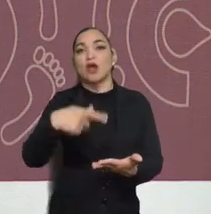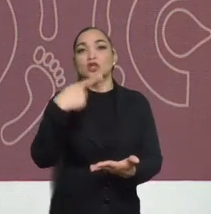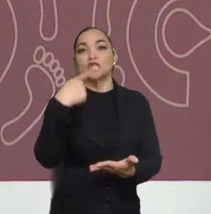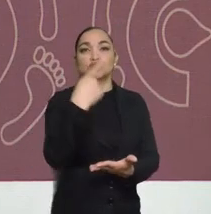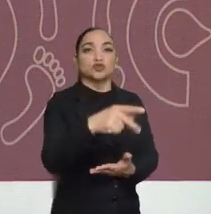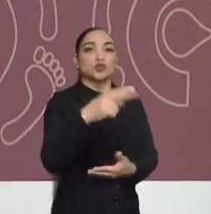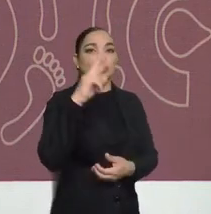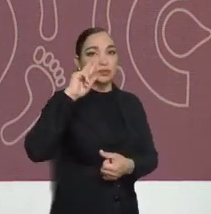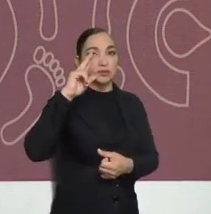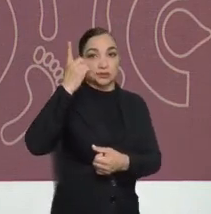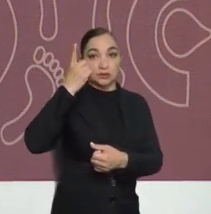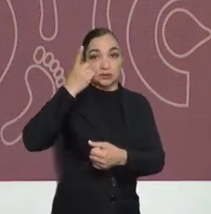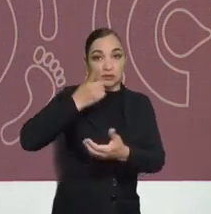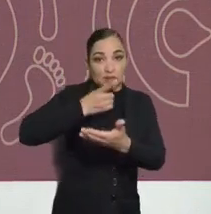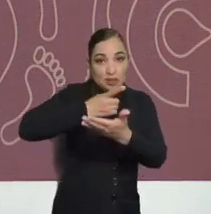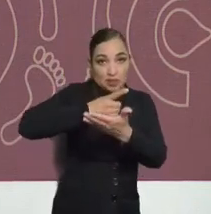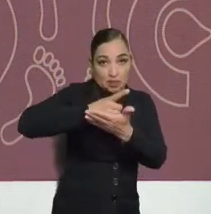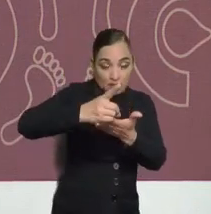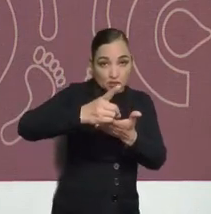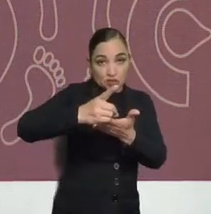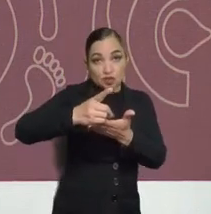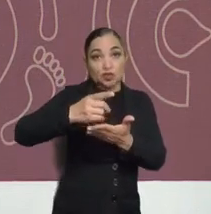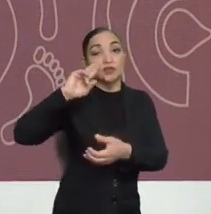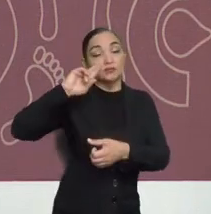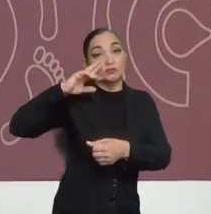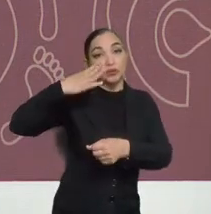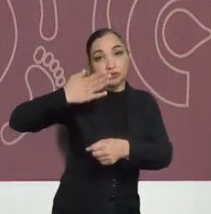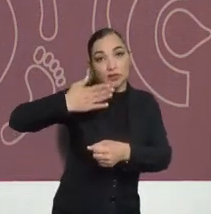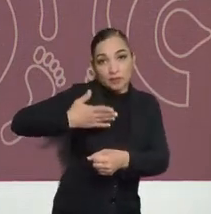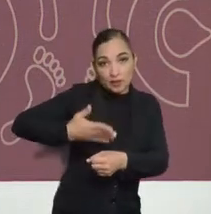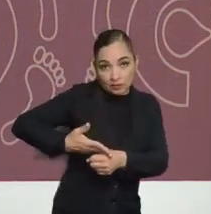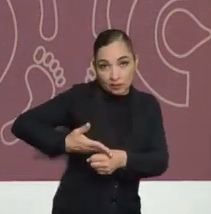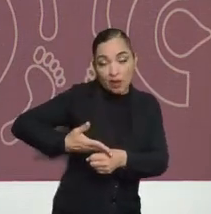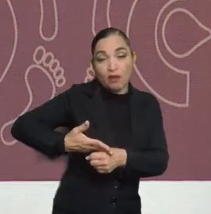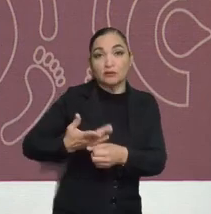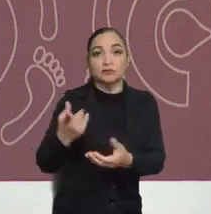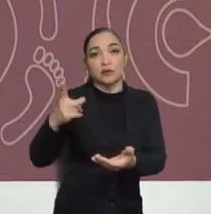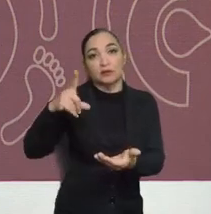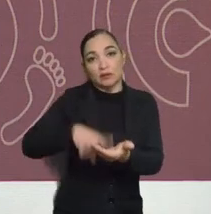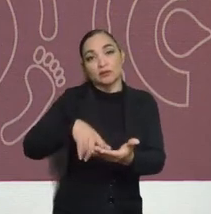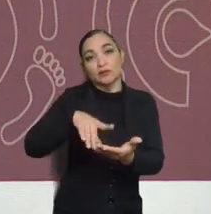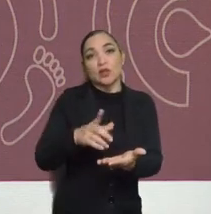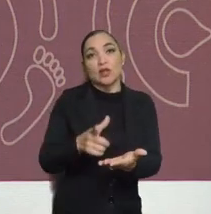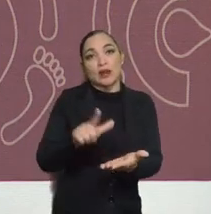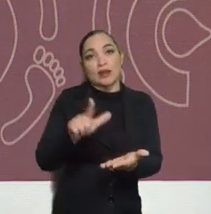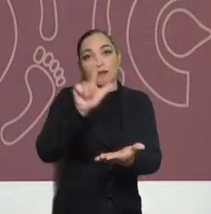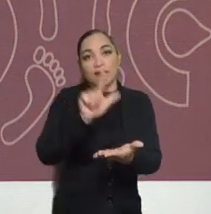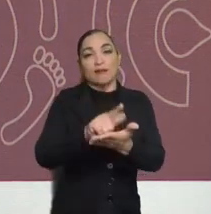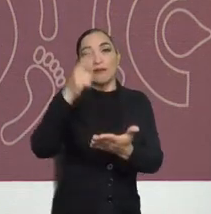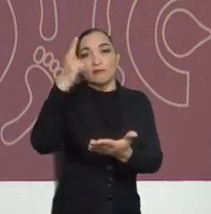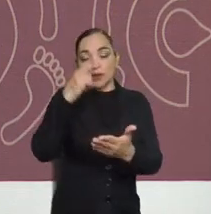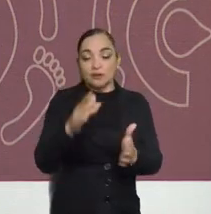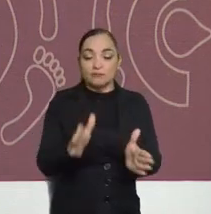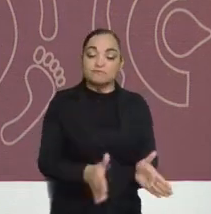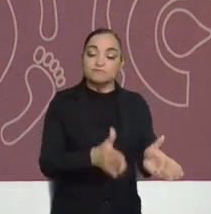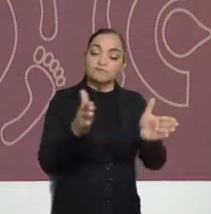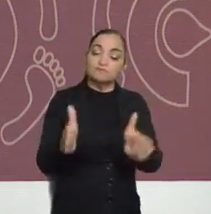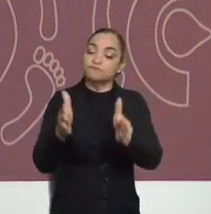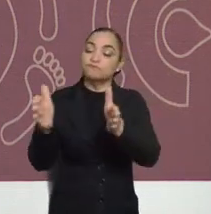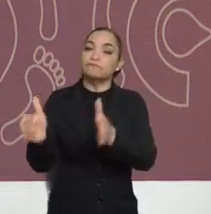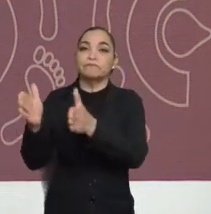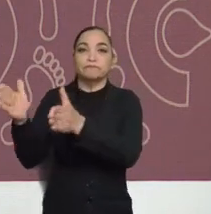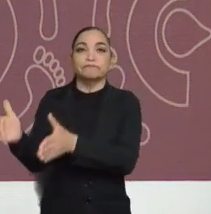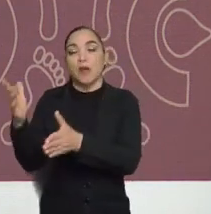que el Congreso pues tiene conferidas también por la Constitución y la ley para proseguir las etapas que corresponde, que corresponda o que